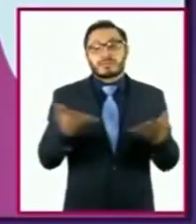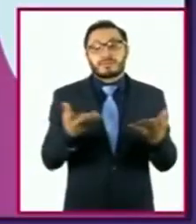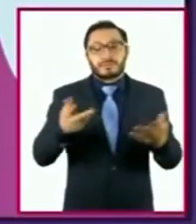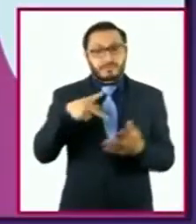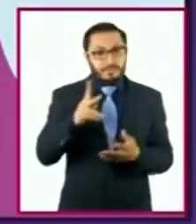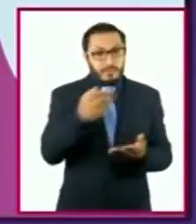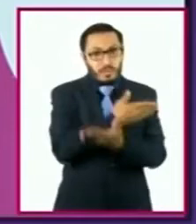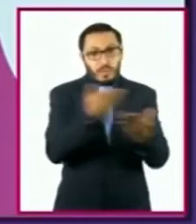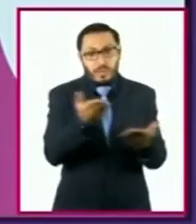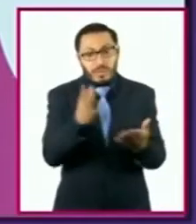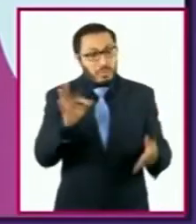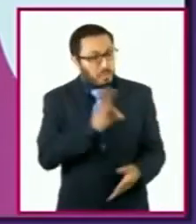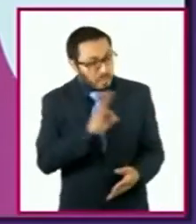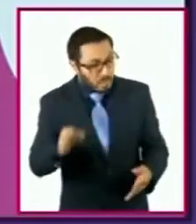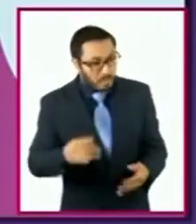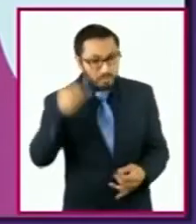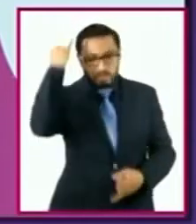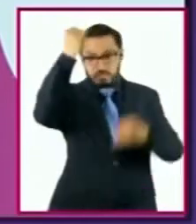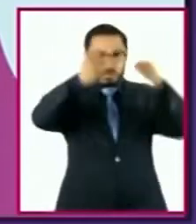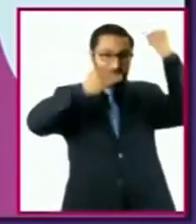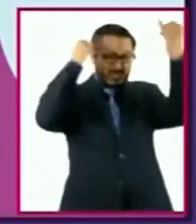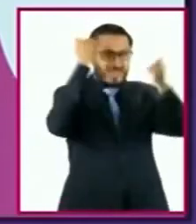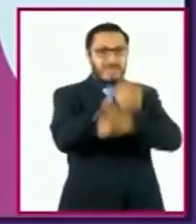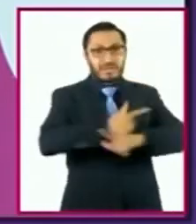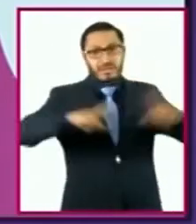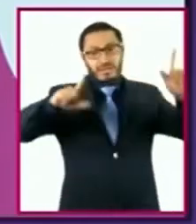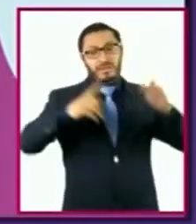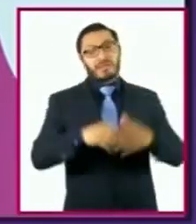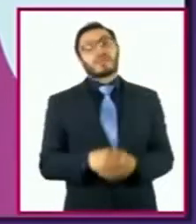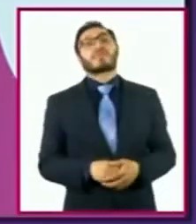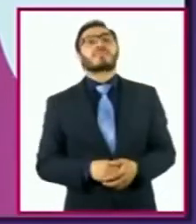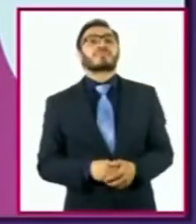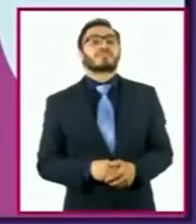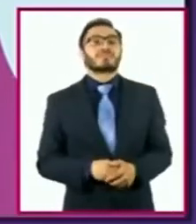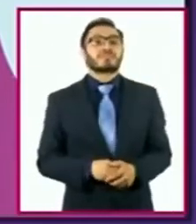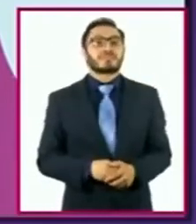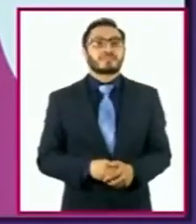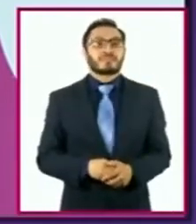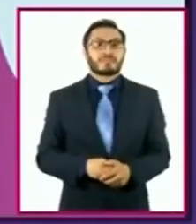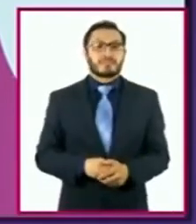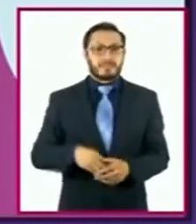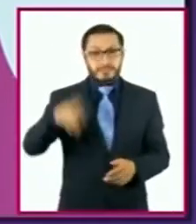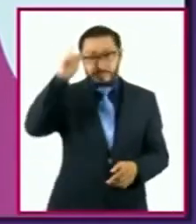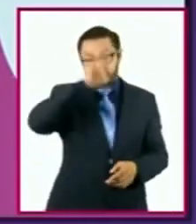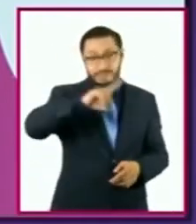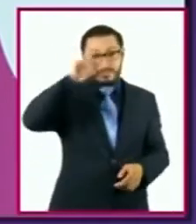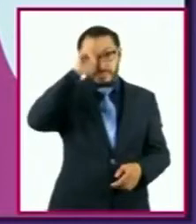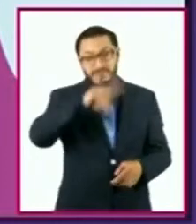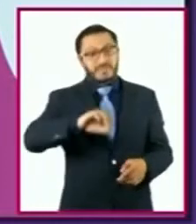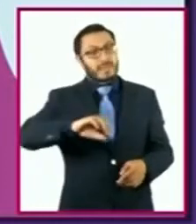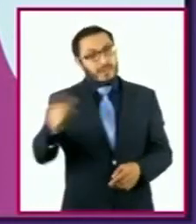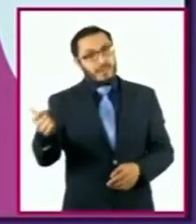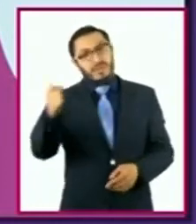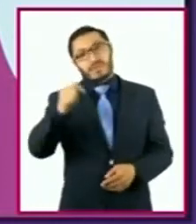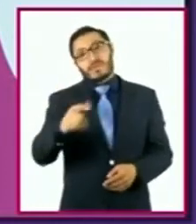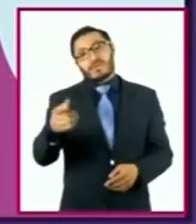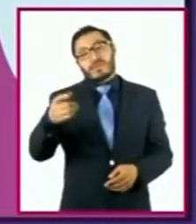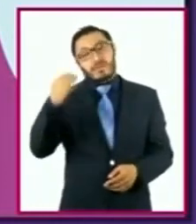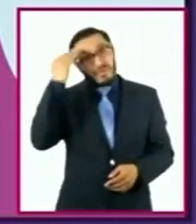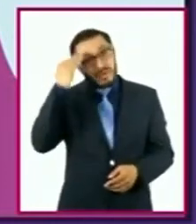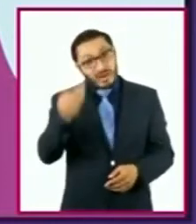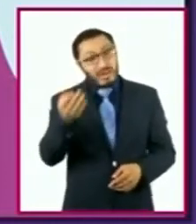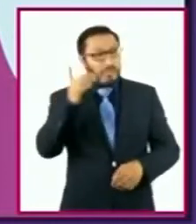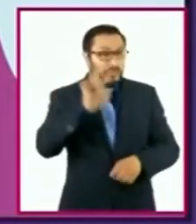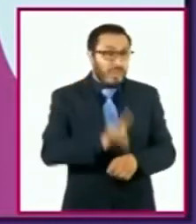ustedes pueden hacer uso de su creatividad para generar diseños distintos. Les recomiendo que en otro momento vuelvan a leer